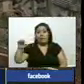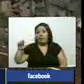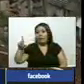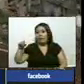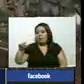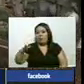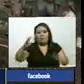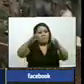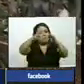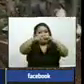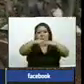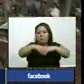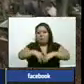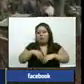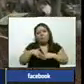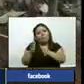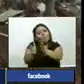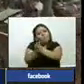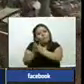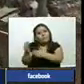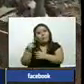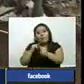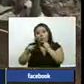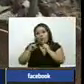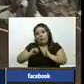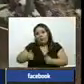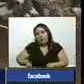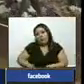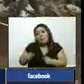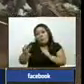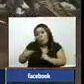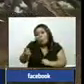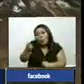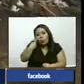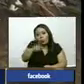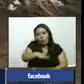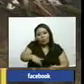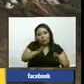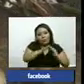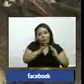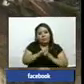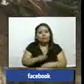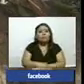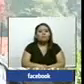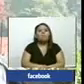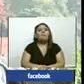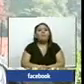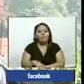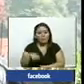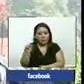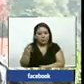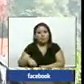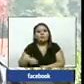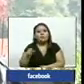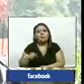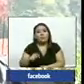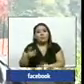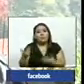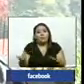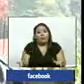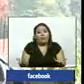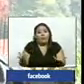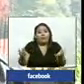vivienda totalmente y ahora pide ayuda a las autoridades para tener un lugar donde vivir. Ciertamente es cuestión de